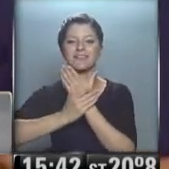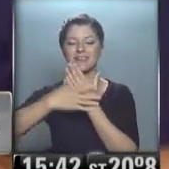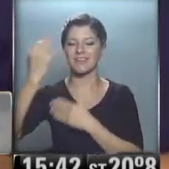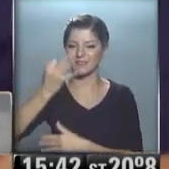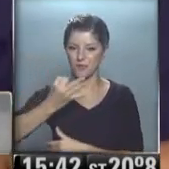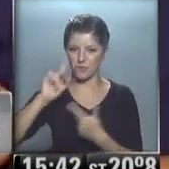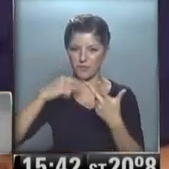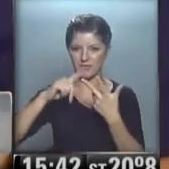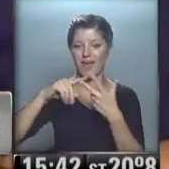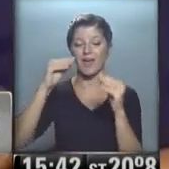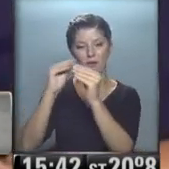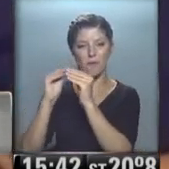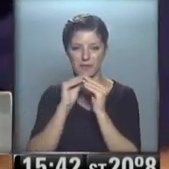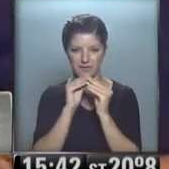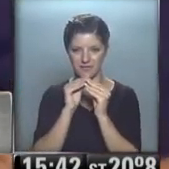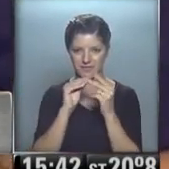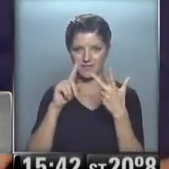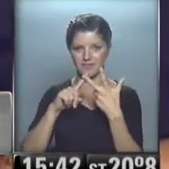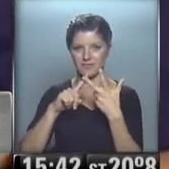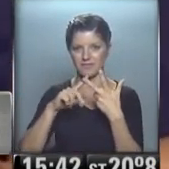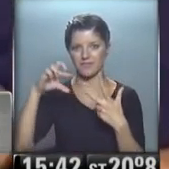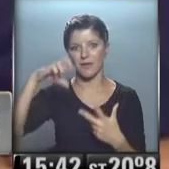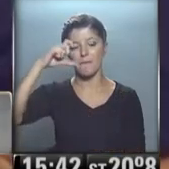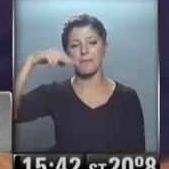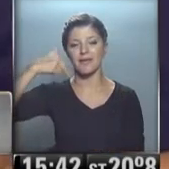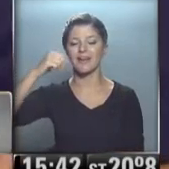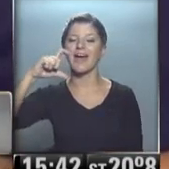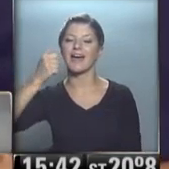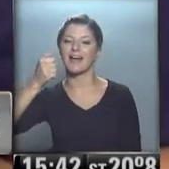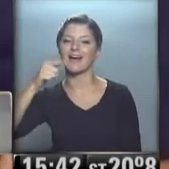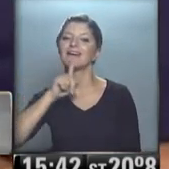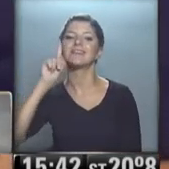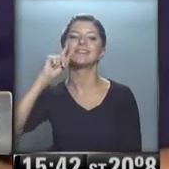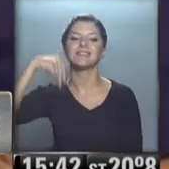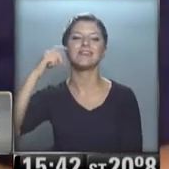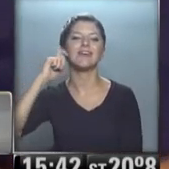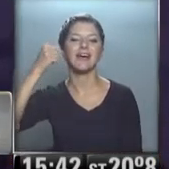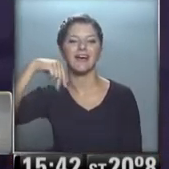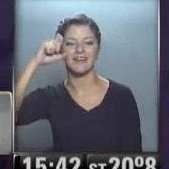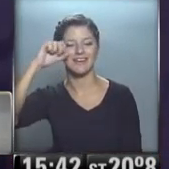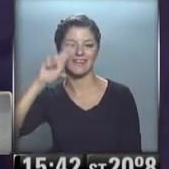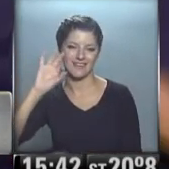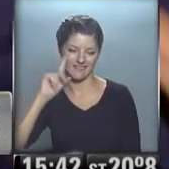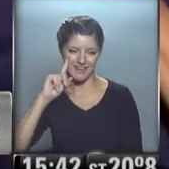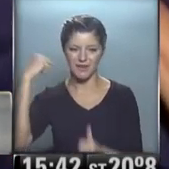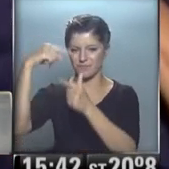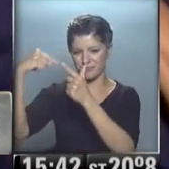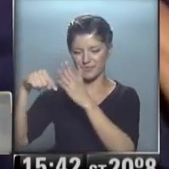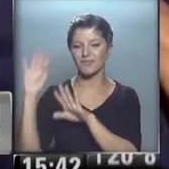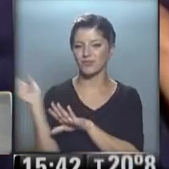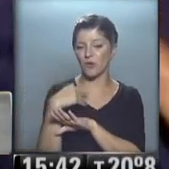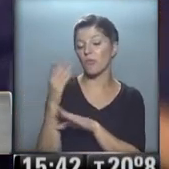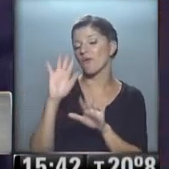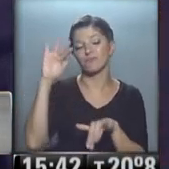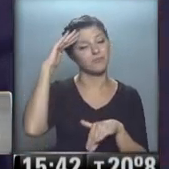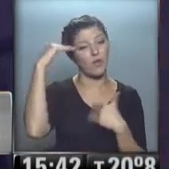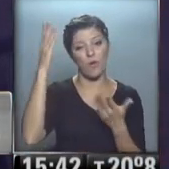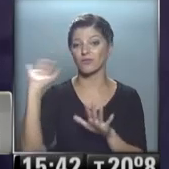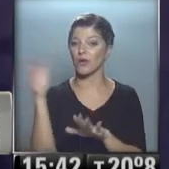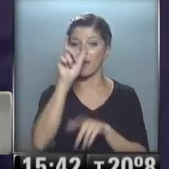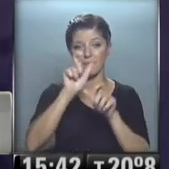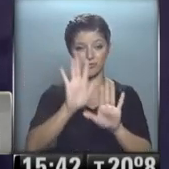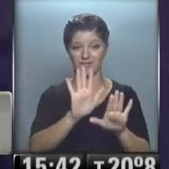están los compañeros Penaca, Tinganelli, Montaña, el que usted conoce. Simplemente mandarles un saludo a todos los que están